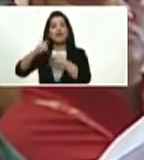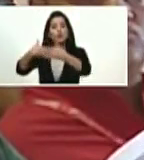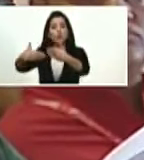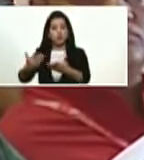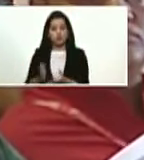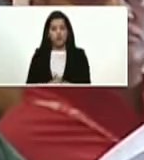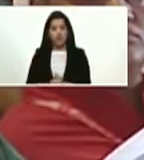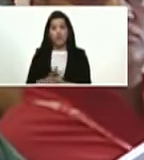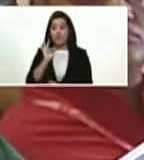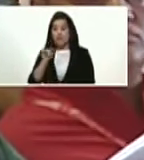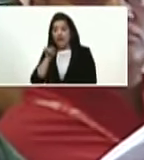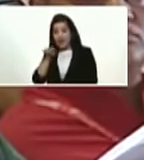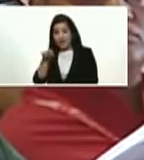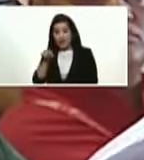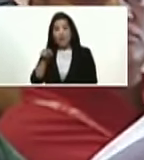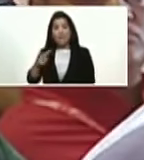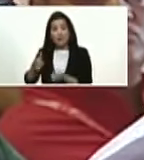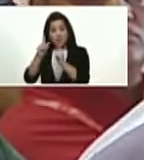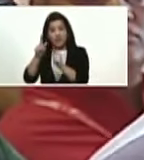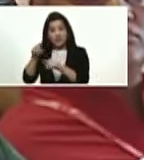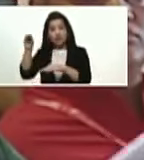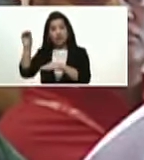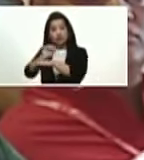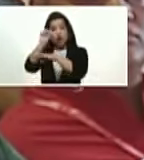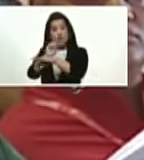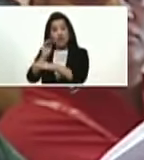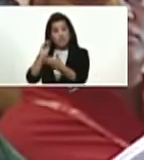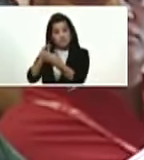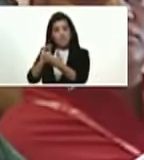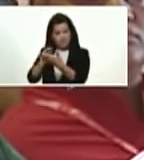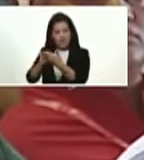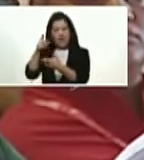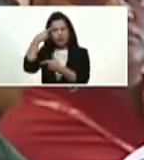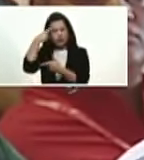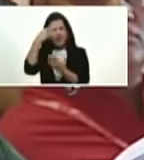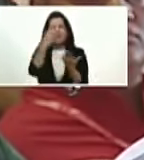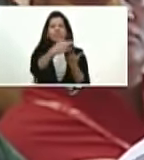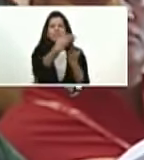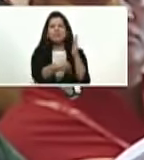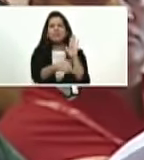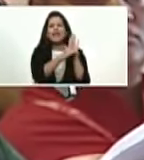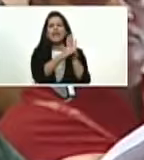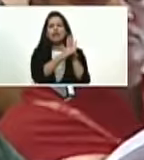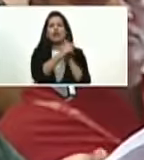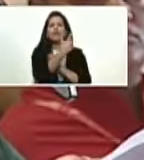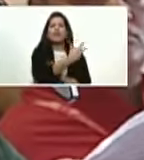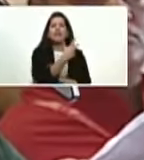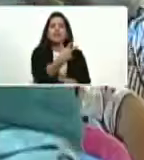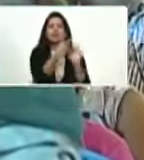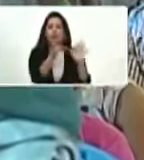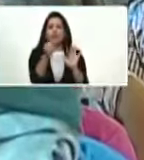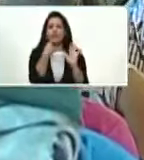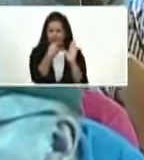vamos a cumplir con el decreto 3390, que ya lo conocemos. Asimismo, participó